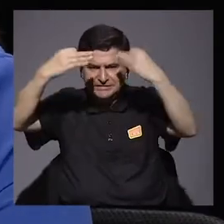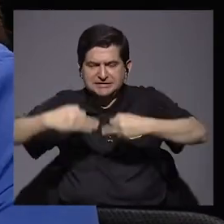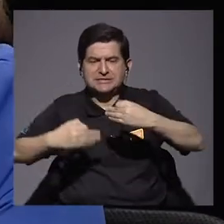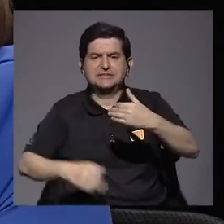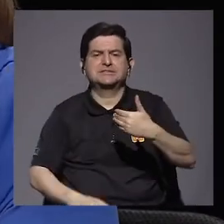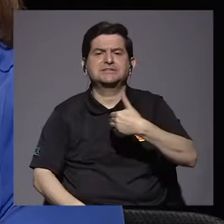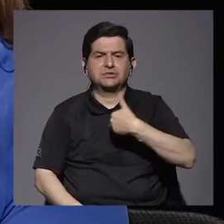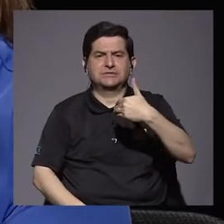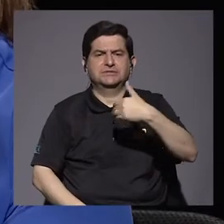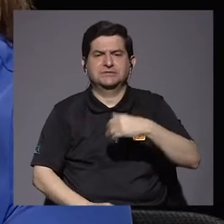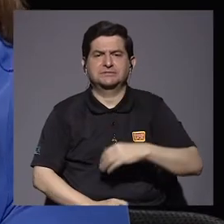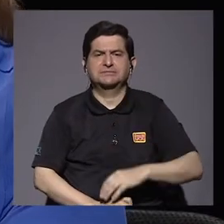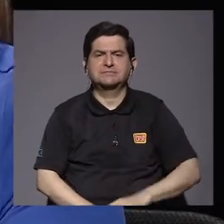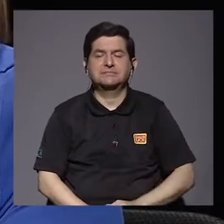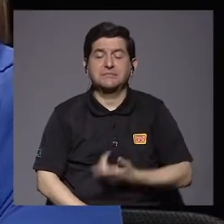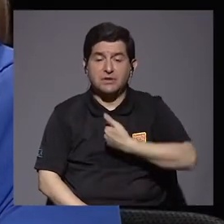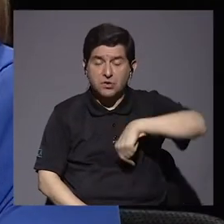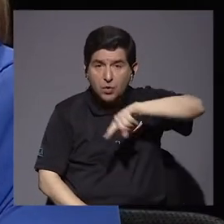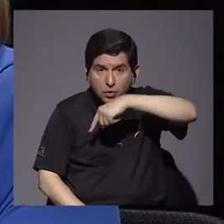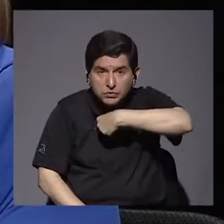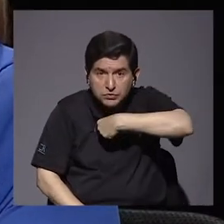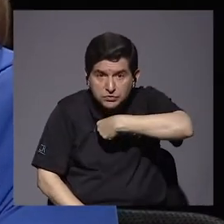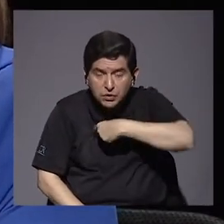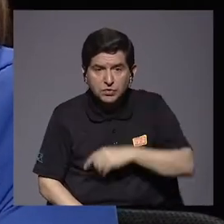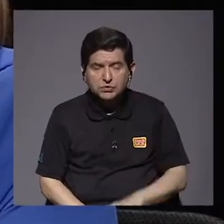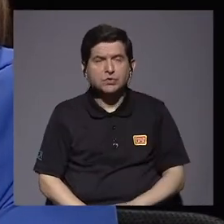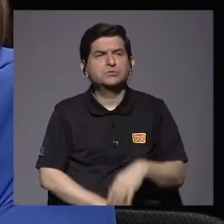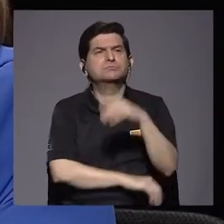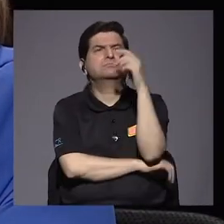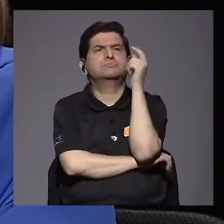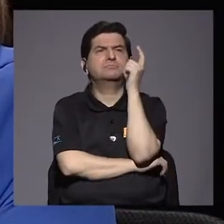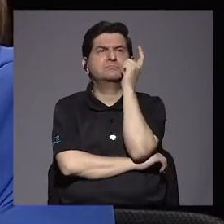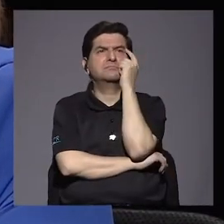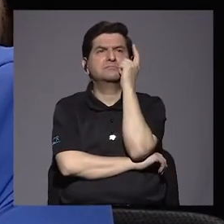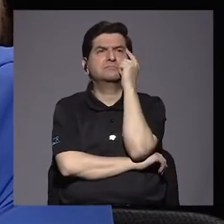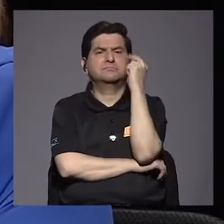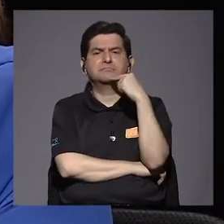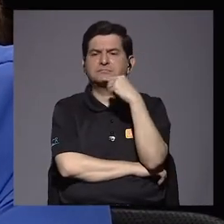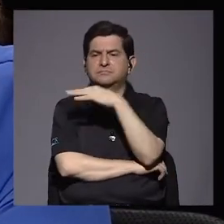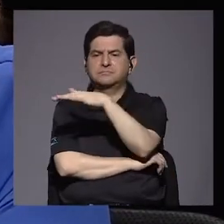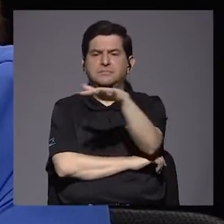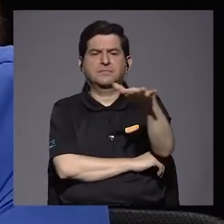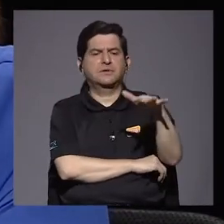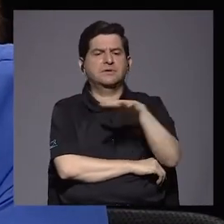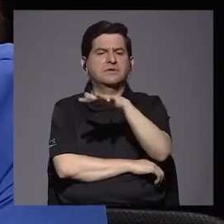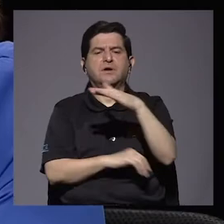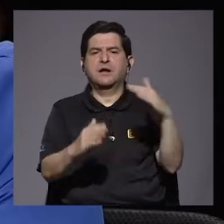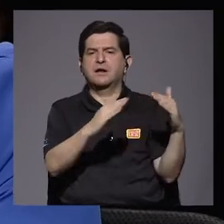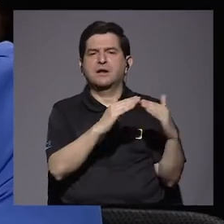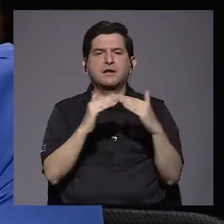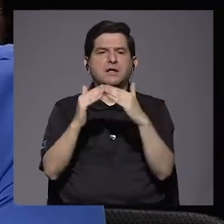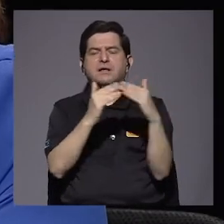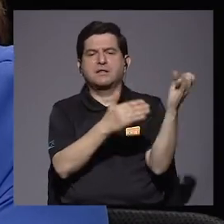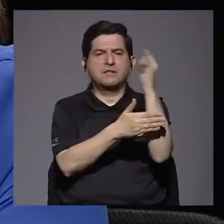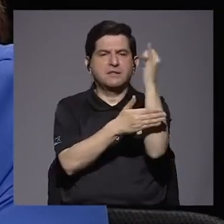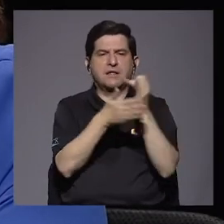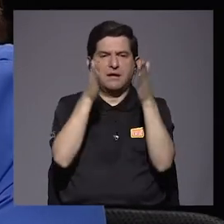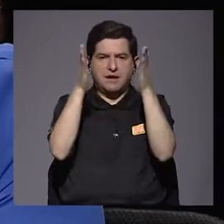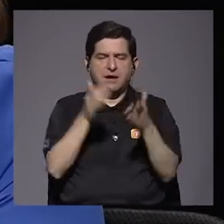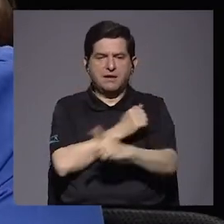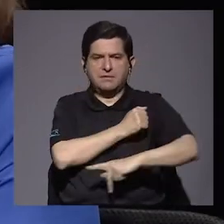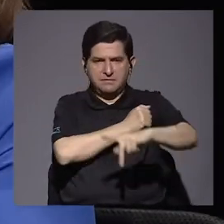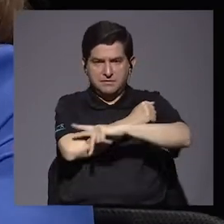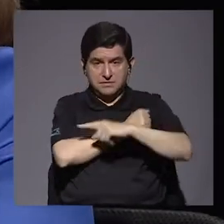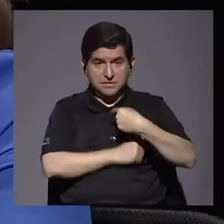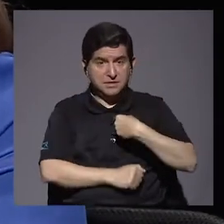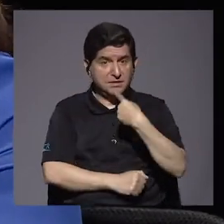tomado. Nosotros tenemos que pensar, ¿verdad?, en la realidad de la población artística del país, ¿verdad?, y